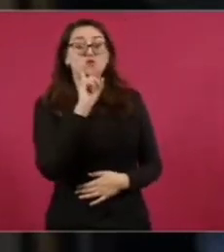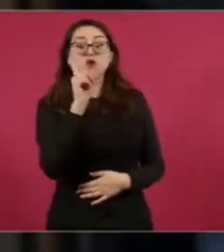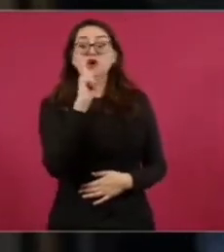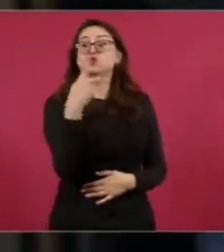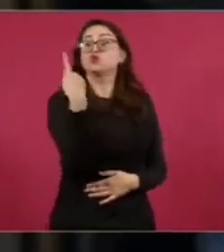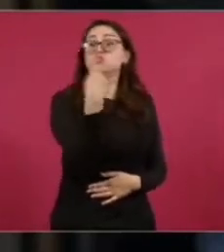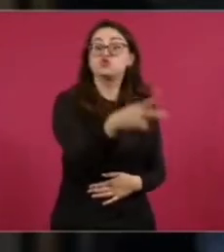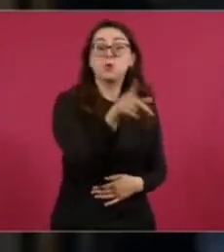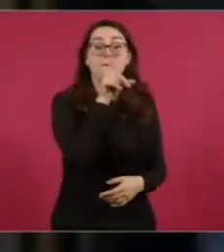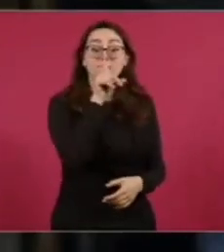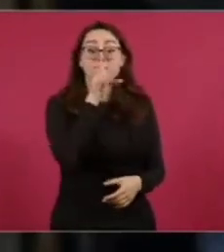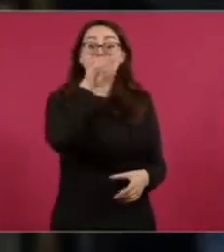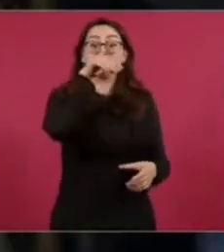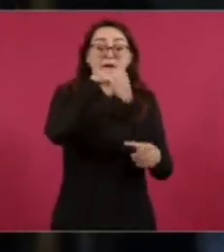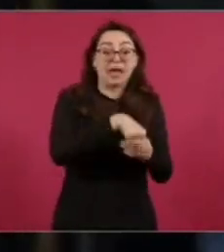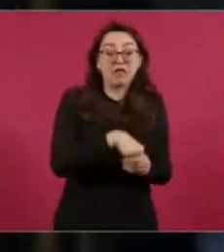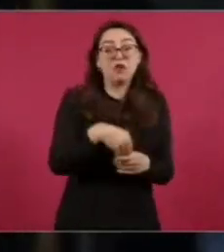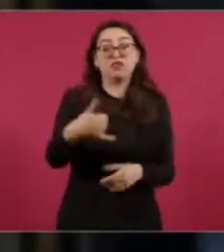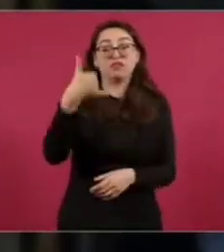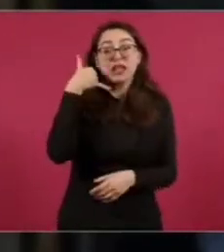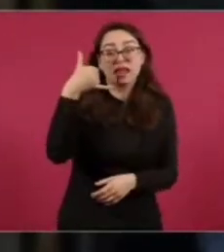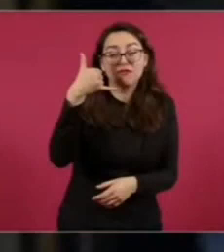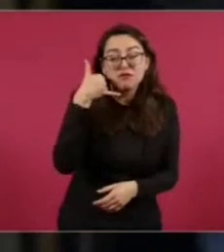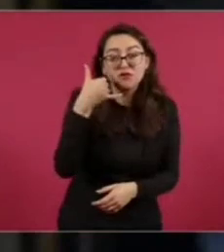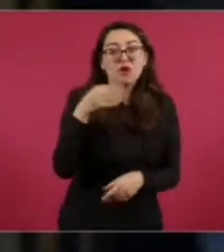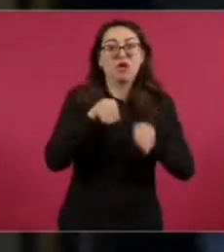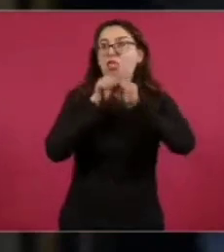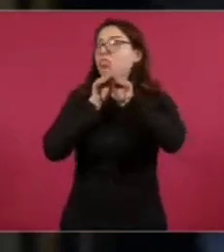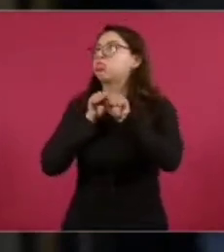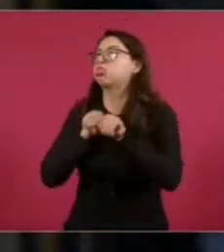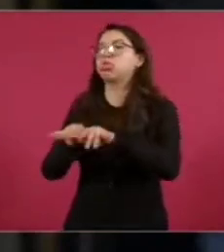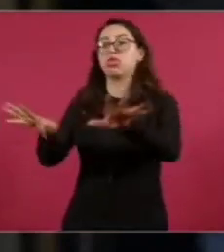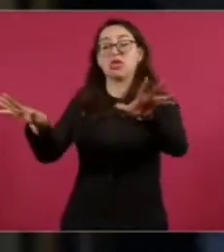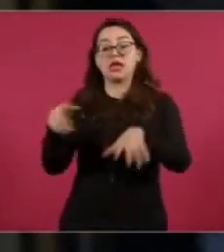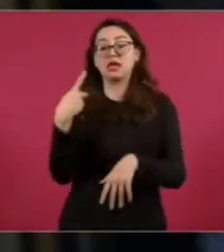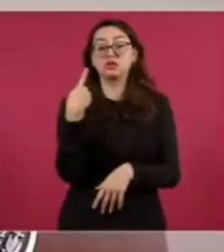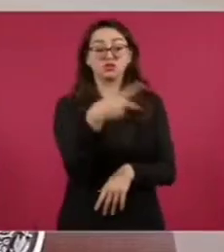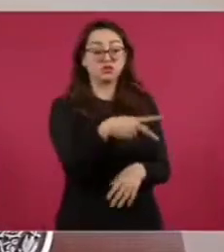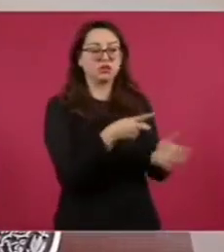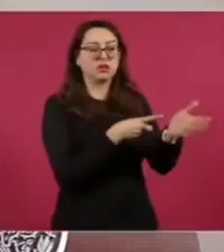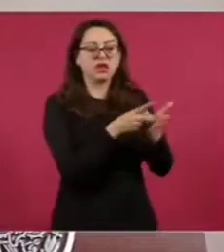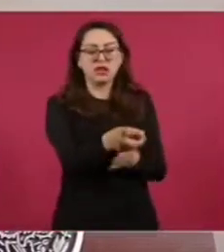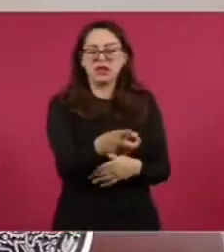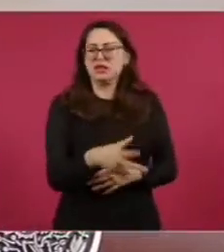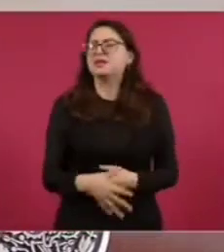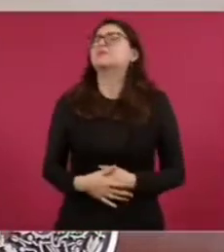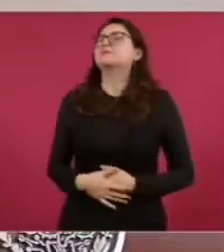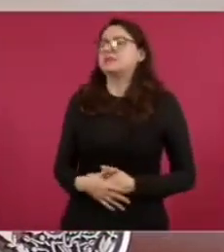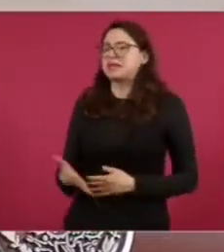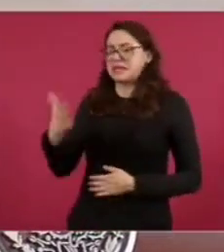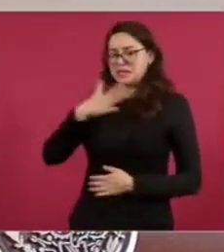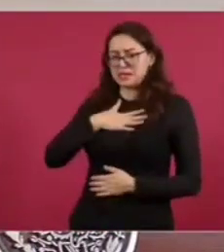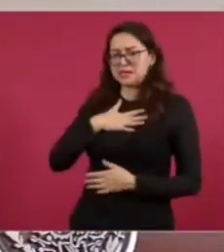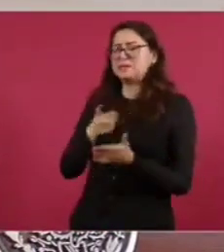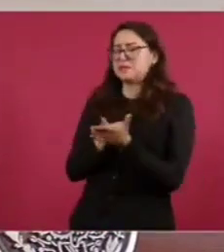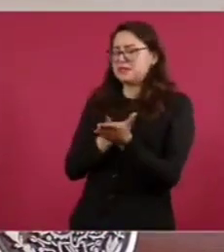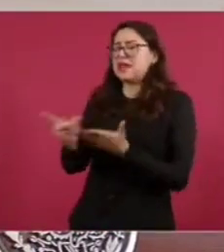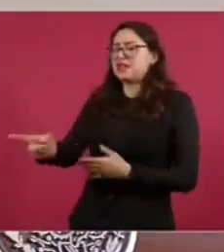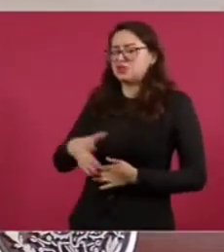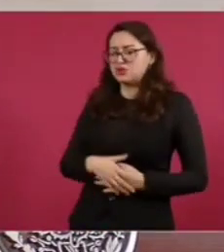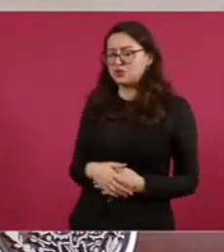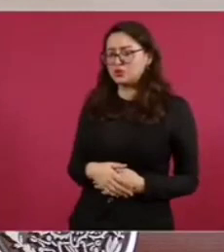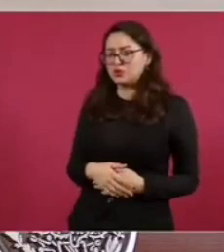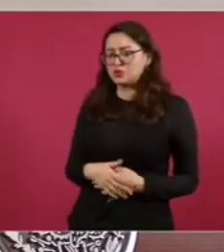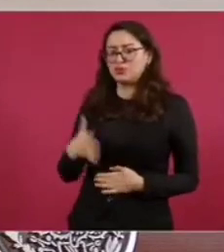a mantener en privado su teléfono celular, sí, personal, bueno, y mi derecho, para evitar agresiones. Y mi derecho.